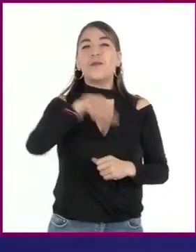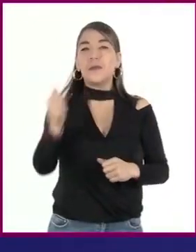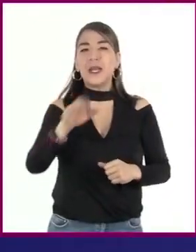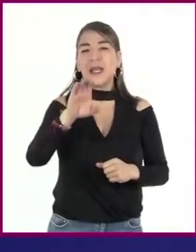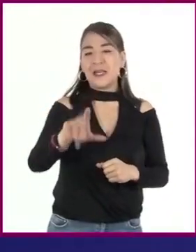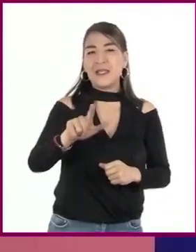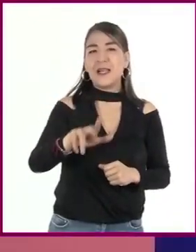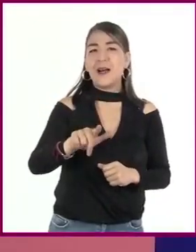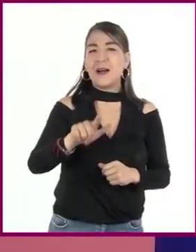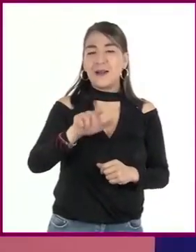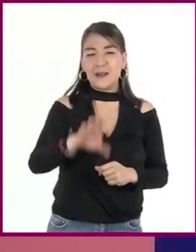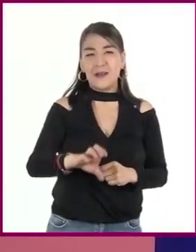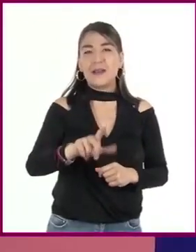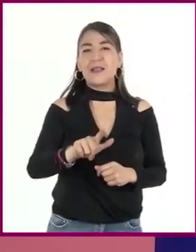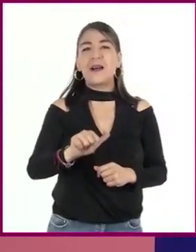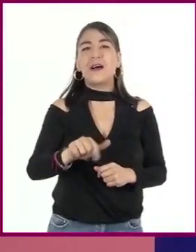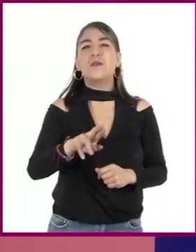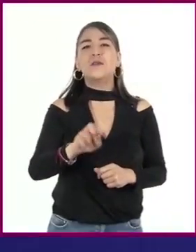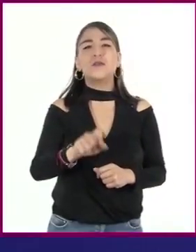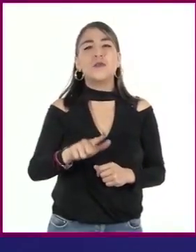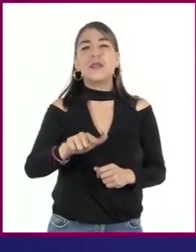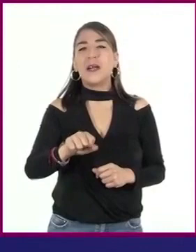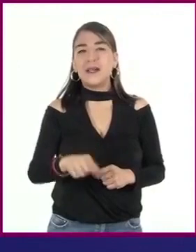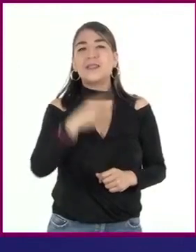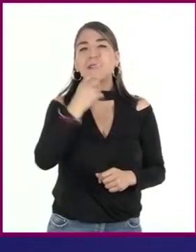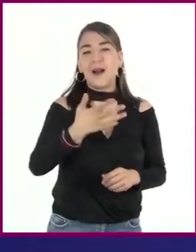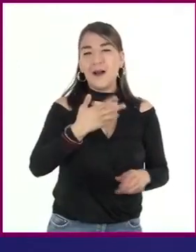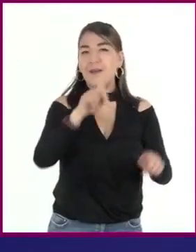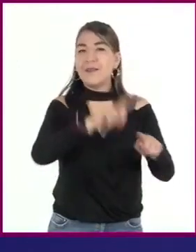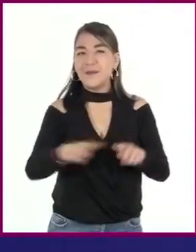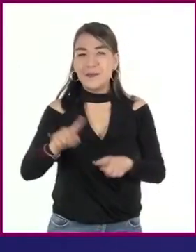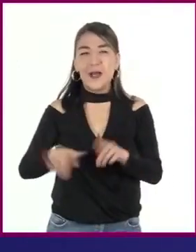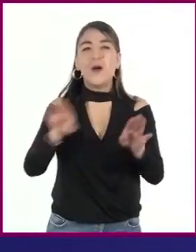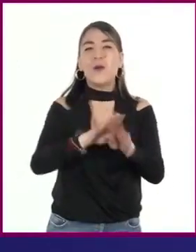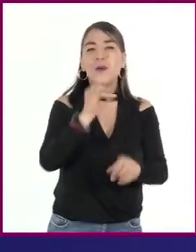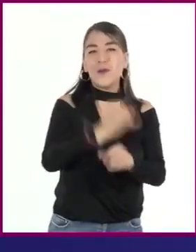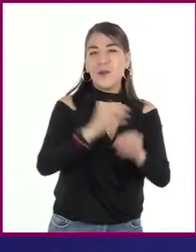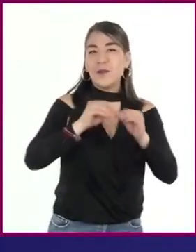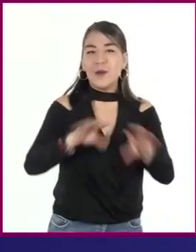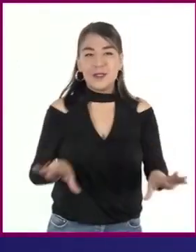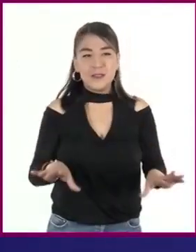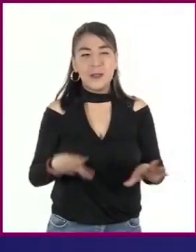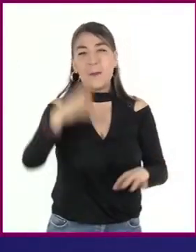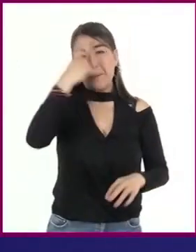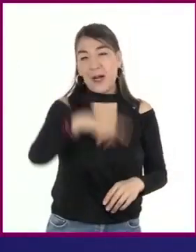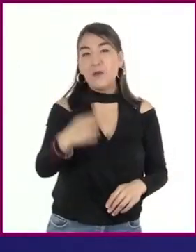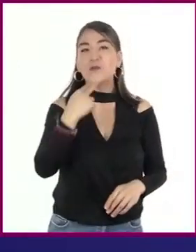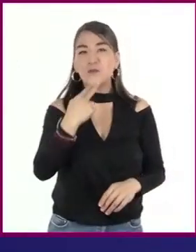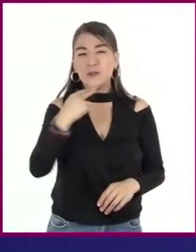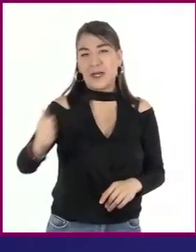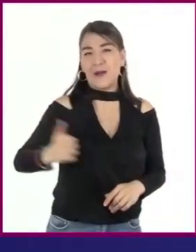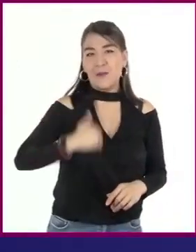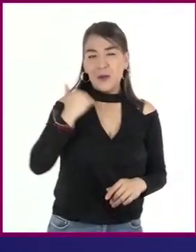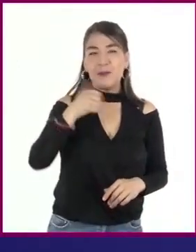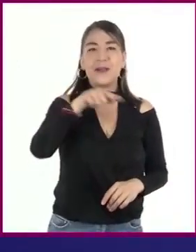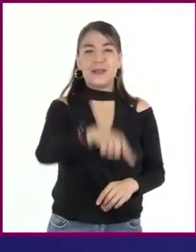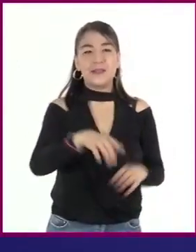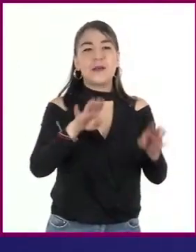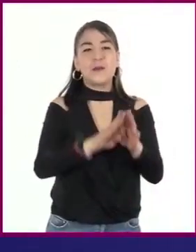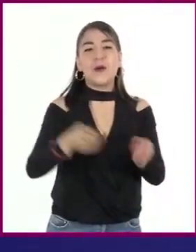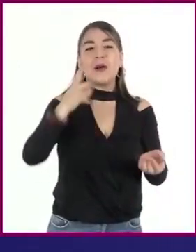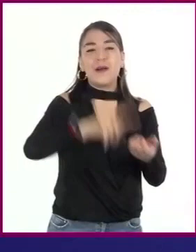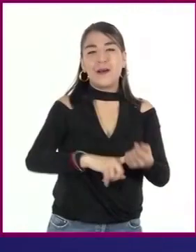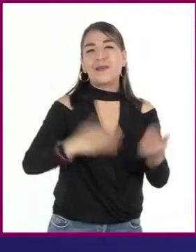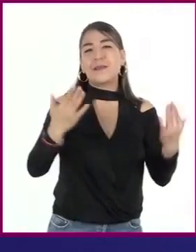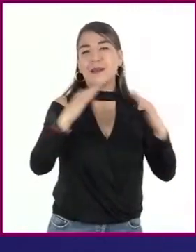¿verdad? Una serie de puntos donde se especifican las condiciones para el uso y aprovechamiento de la propiedad